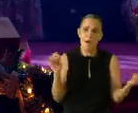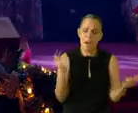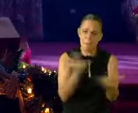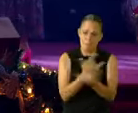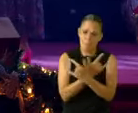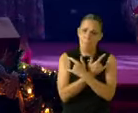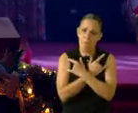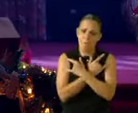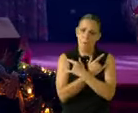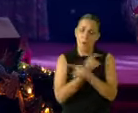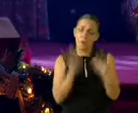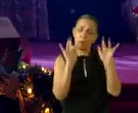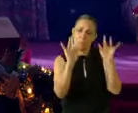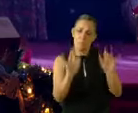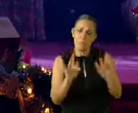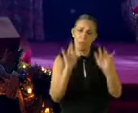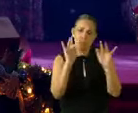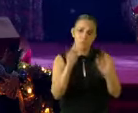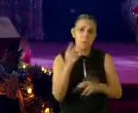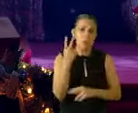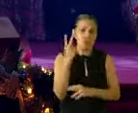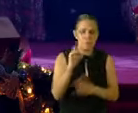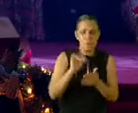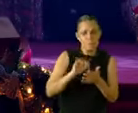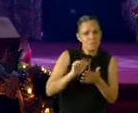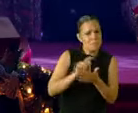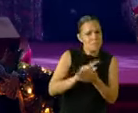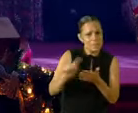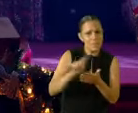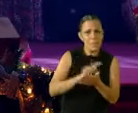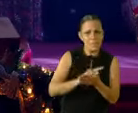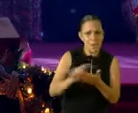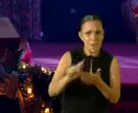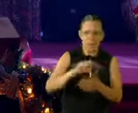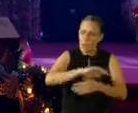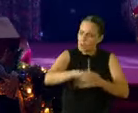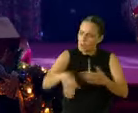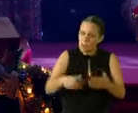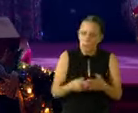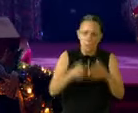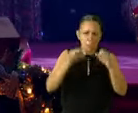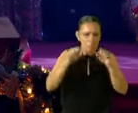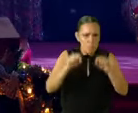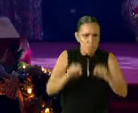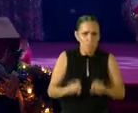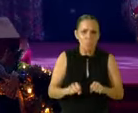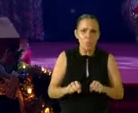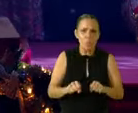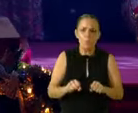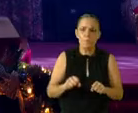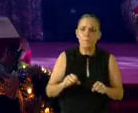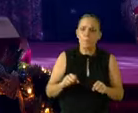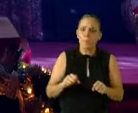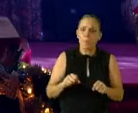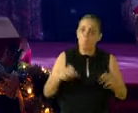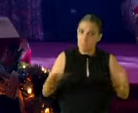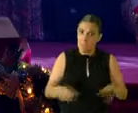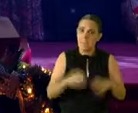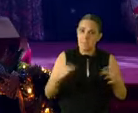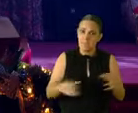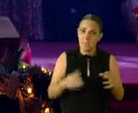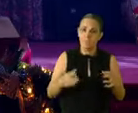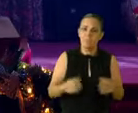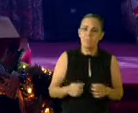familia. En esas dos semanas verdaderamente no hubo inconvenientes que no se pudieron subsanar. Así que a Dios toda la gloria, a nuestra madre por todo el